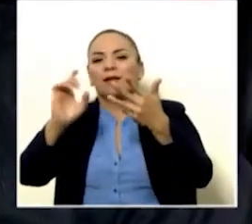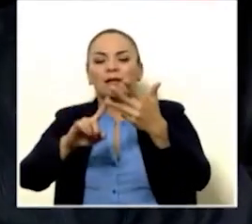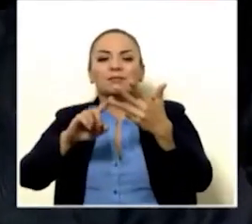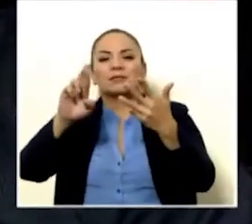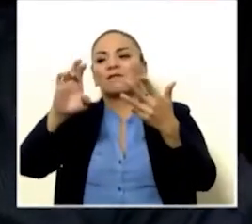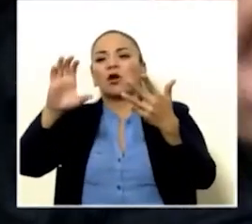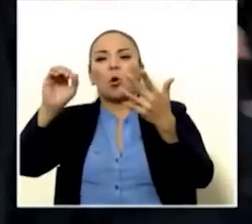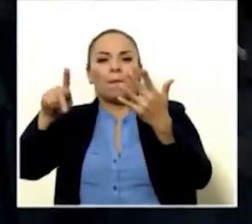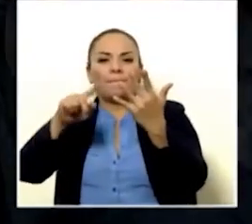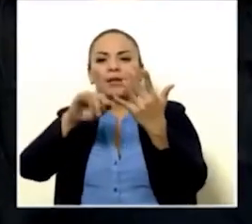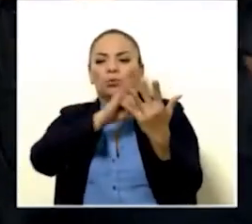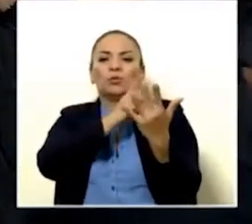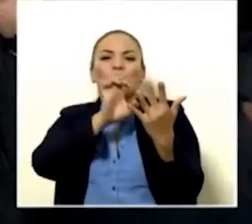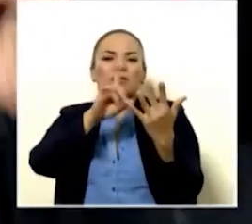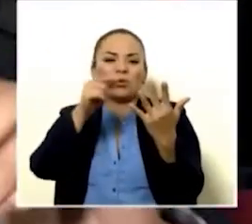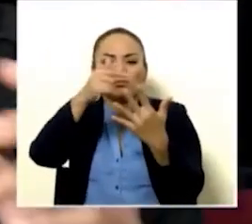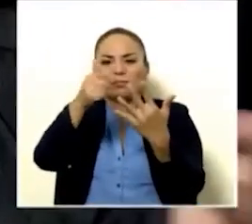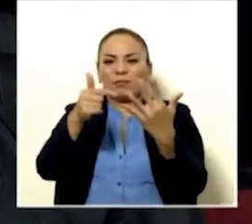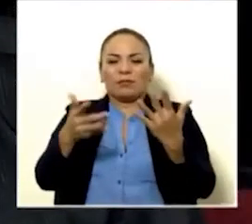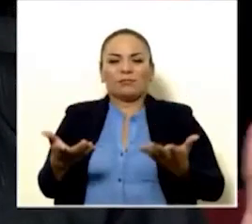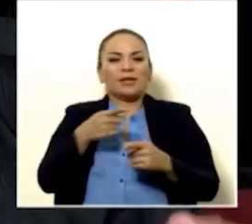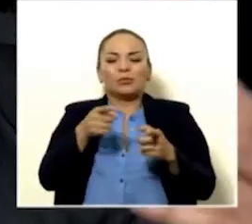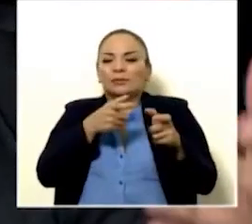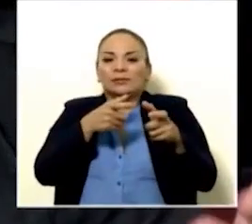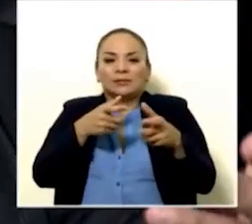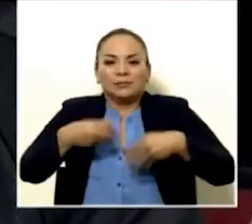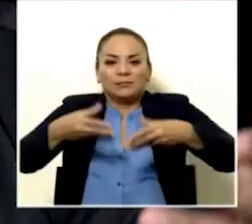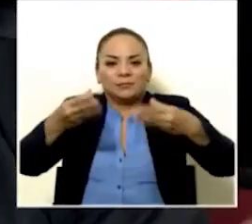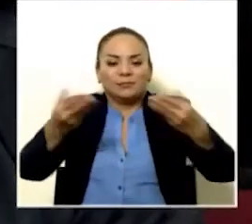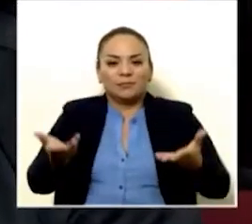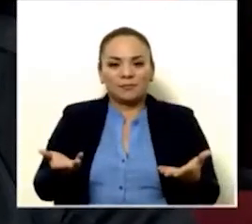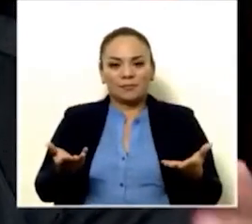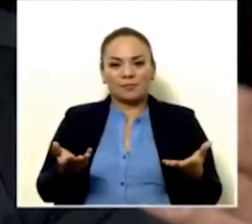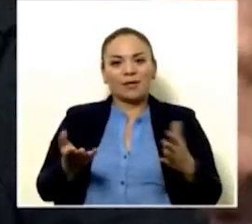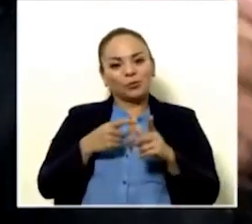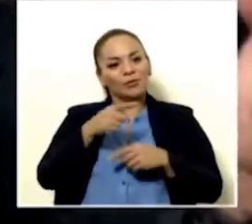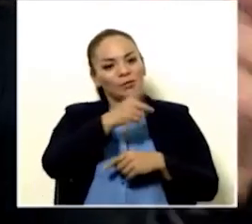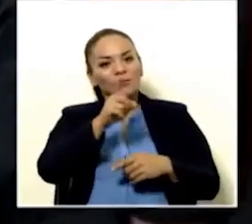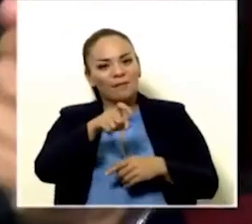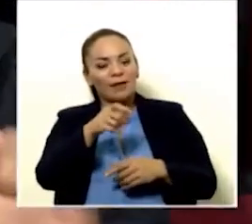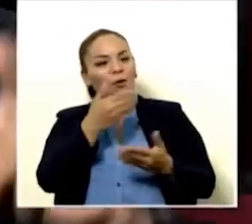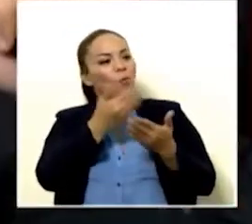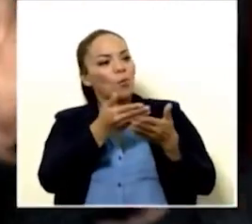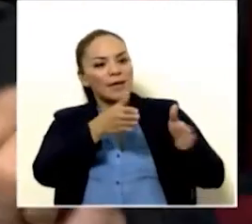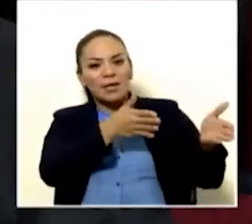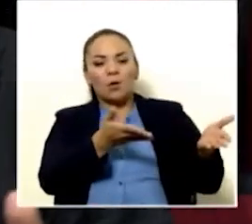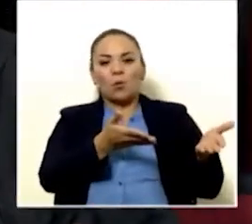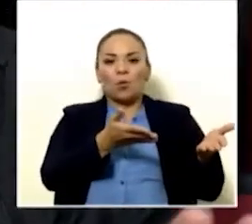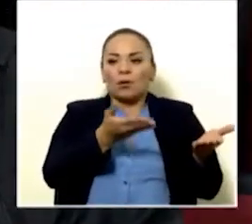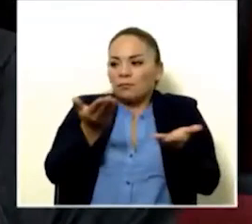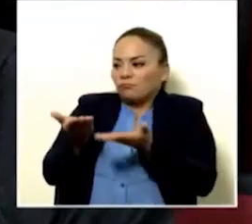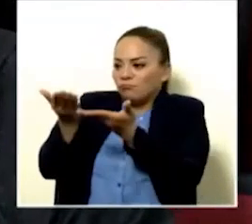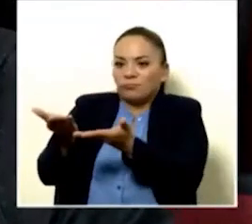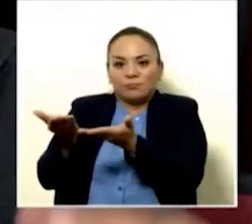Juntas de Educación, etcétera, que tienen esos excedentes de liquidez. ¿Por qué no ser un buen hijo y decirles, venga para acá? De hecho, la